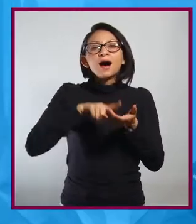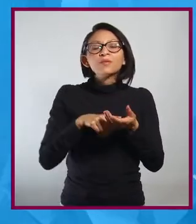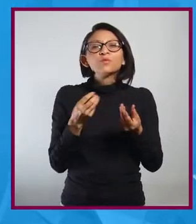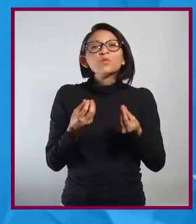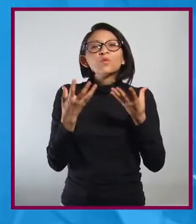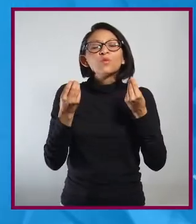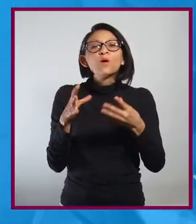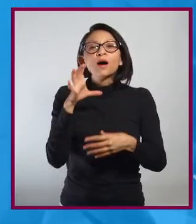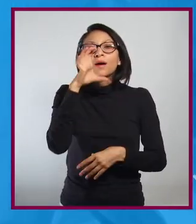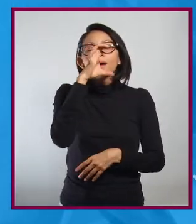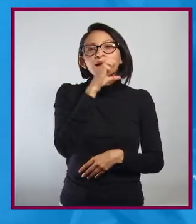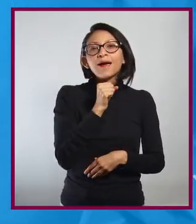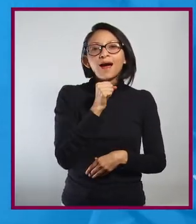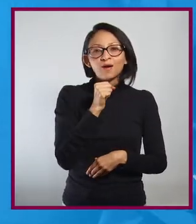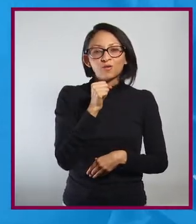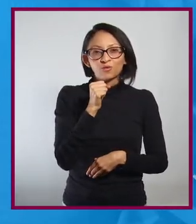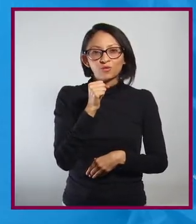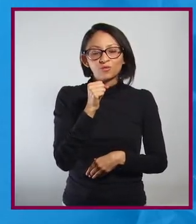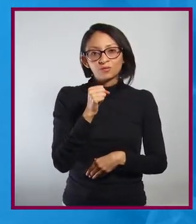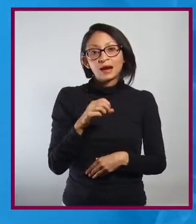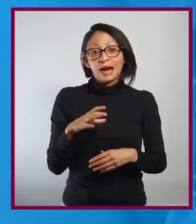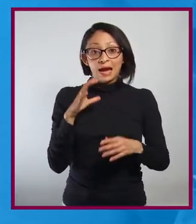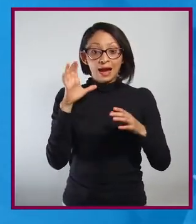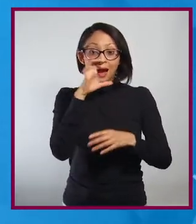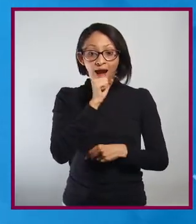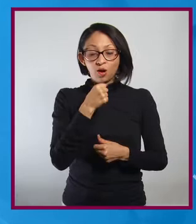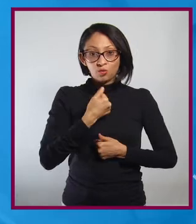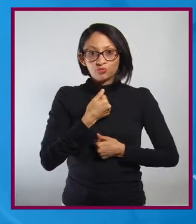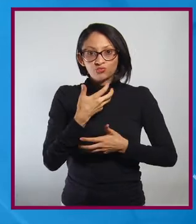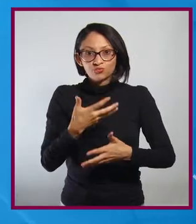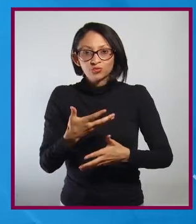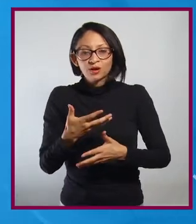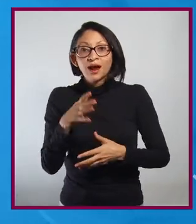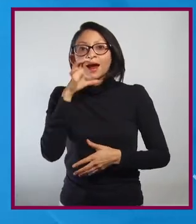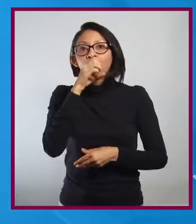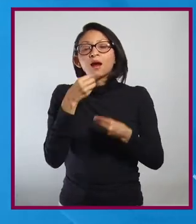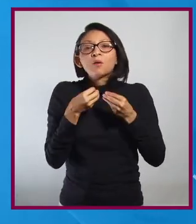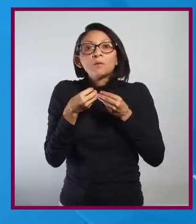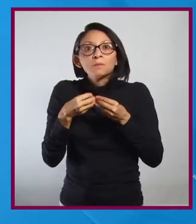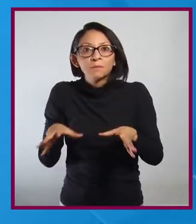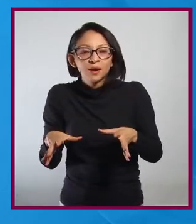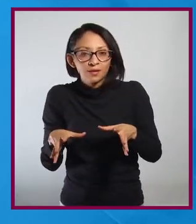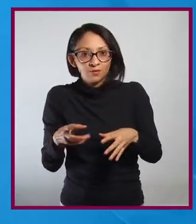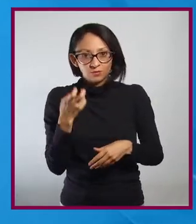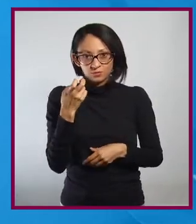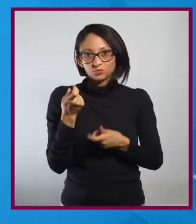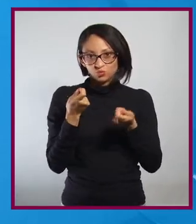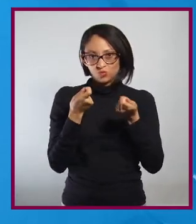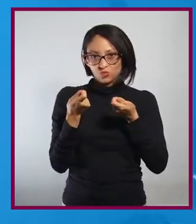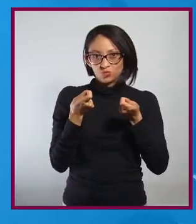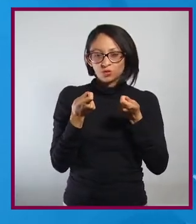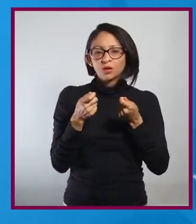calor conservado por el equilibrio entre el calor generado y el calor perdido por el cuerpo, y se mide con